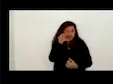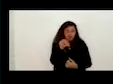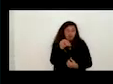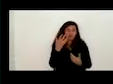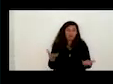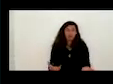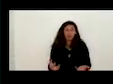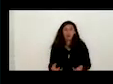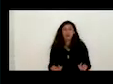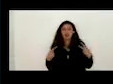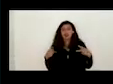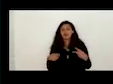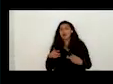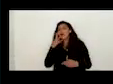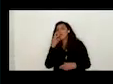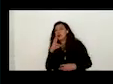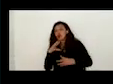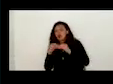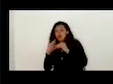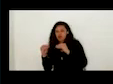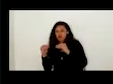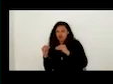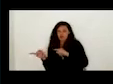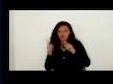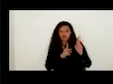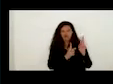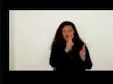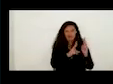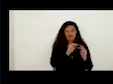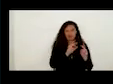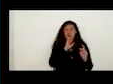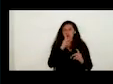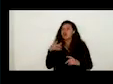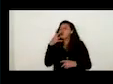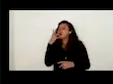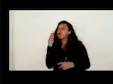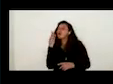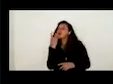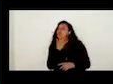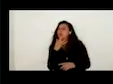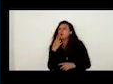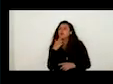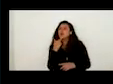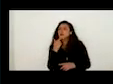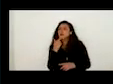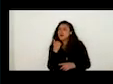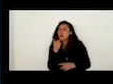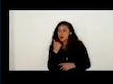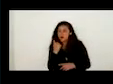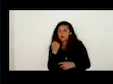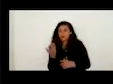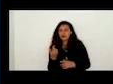prefiere comer frutas que verduras, aparte por el sabor dulce. Sin embargo, si yo las consumo